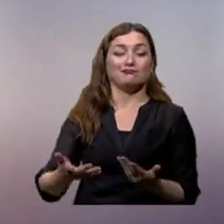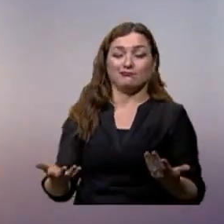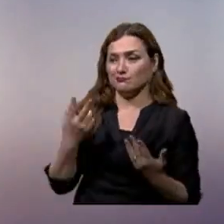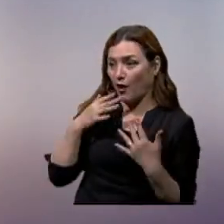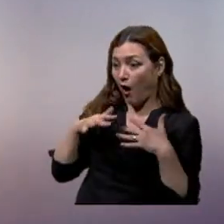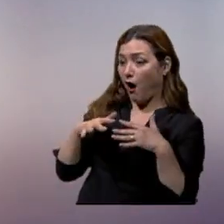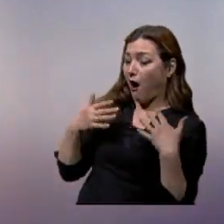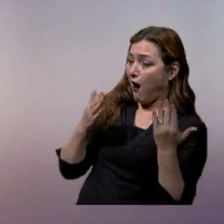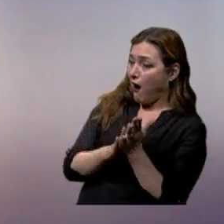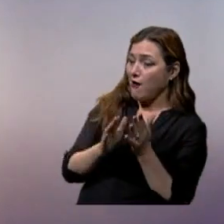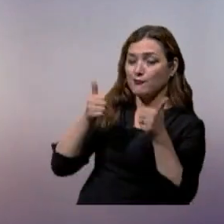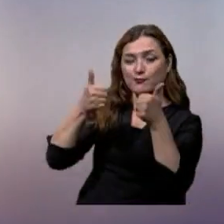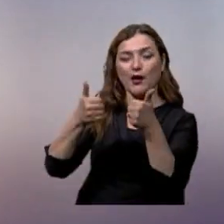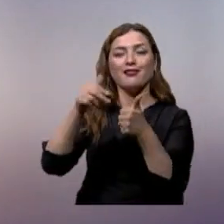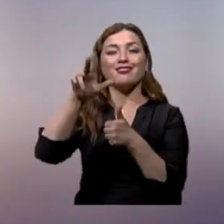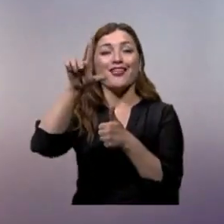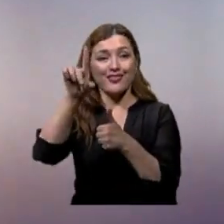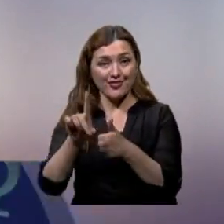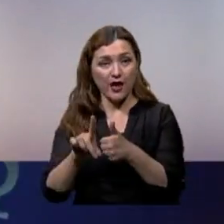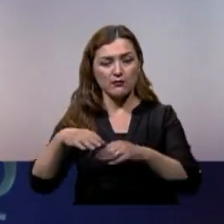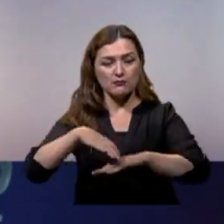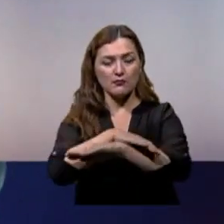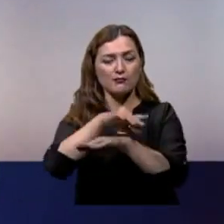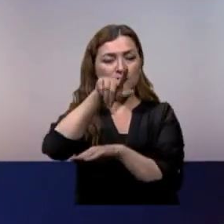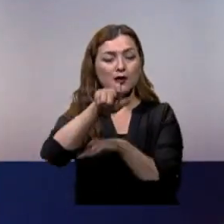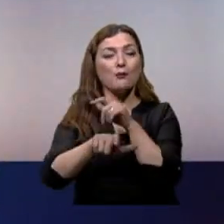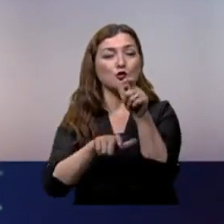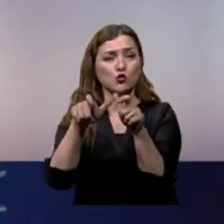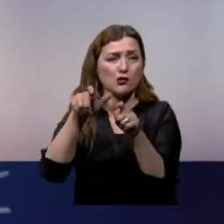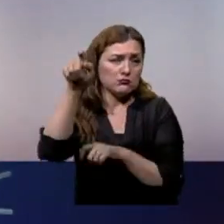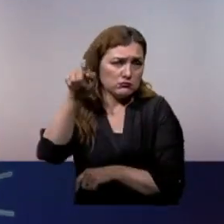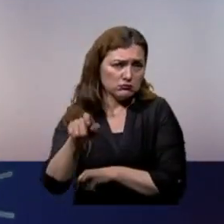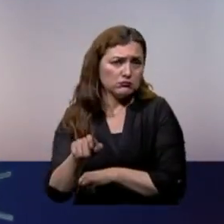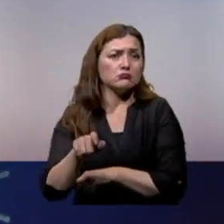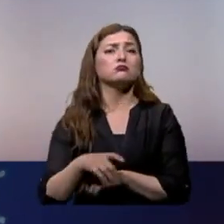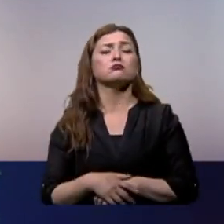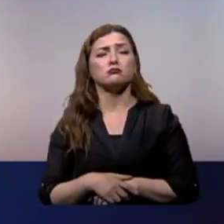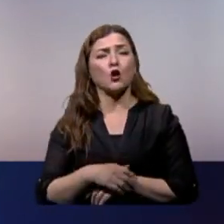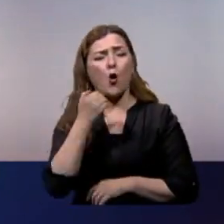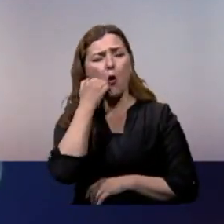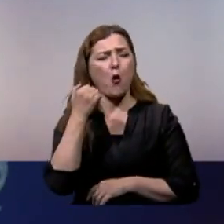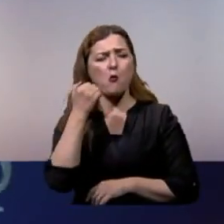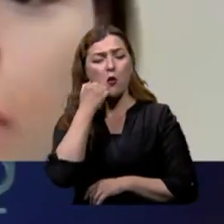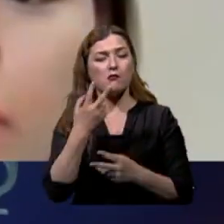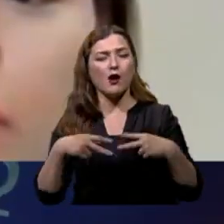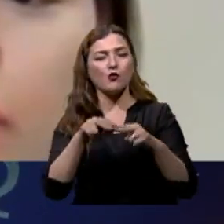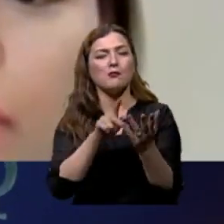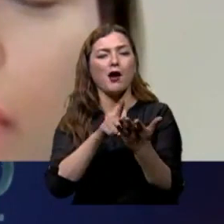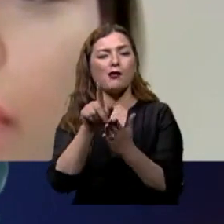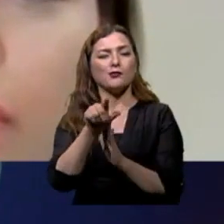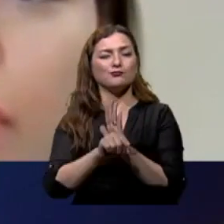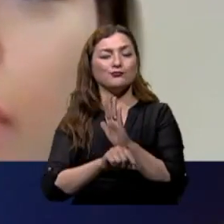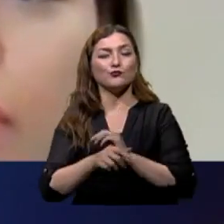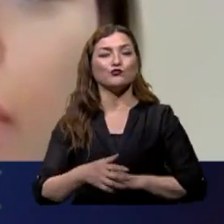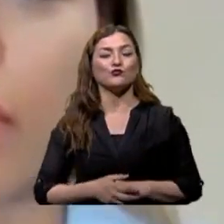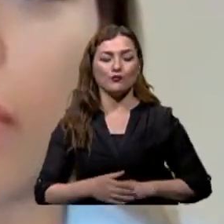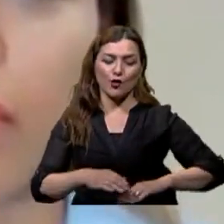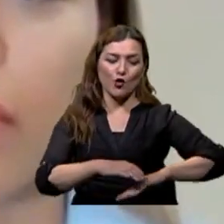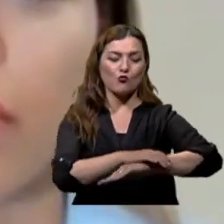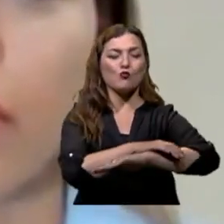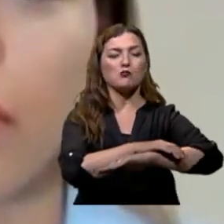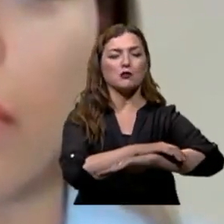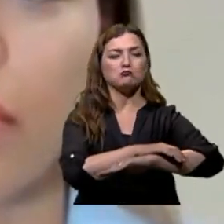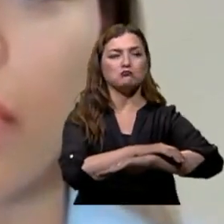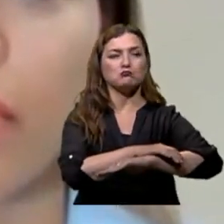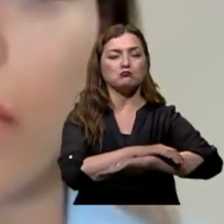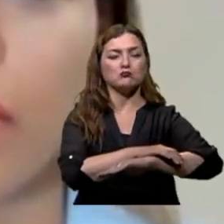pesar de ser hecha en 3D, se adapta a las necesidades del paciente y su precio es accesible. Darte una idea, una prótesis transtibial nuestra